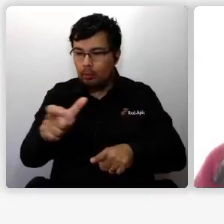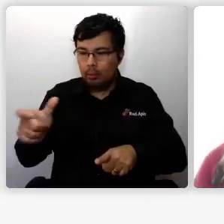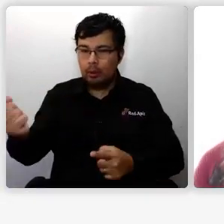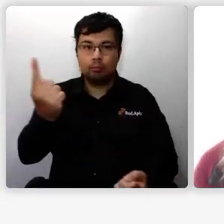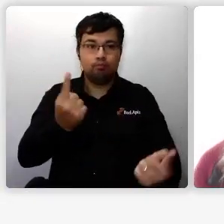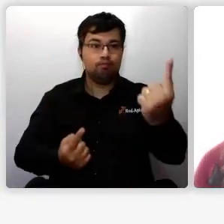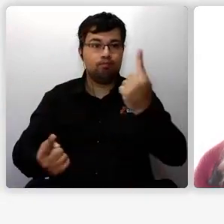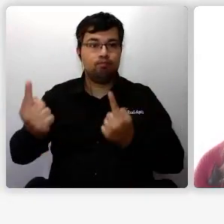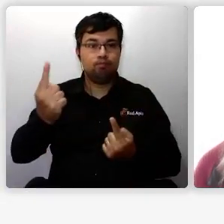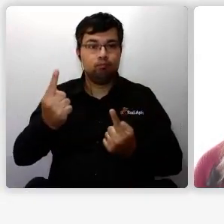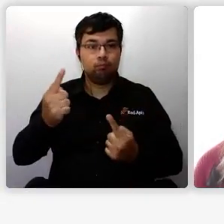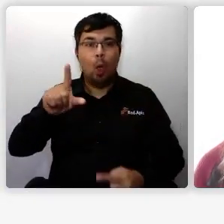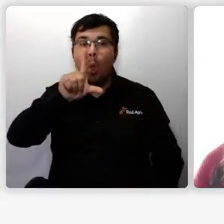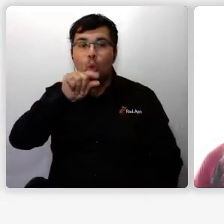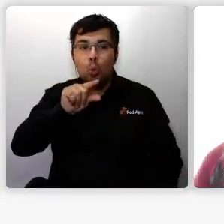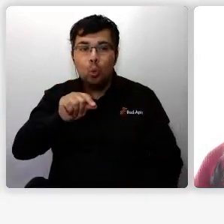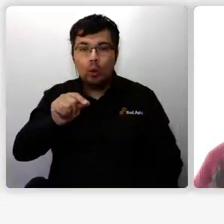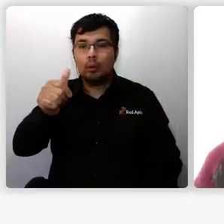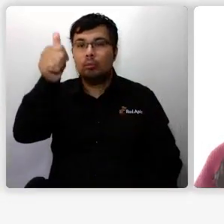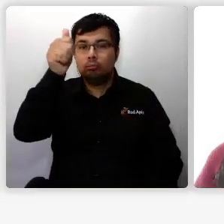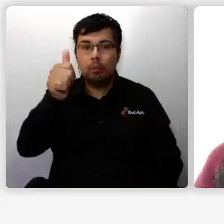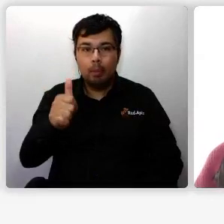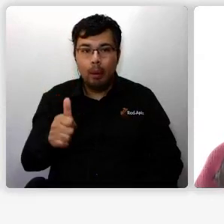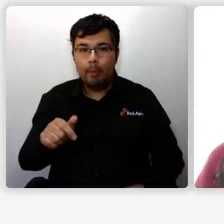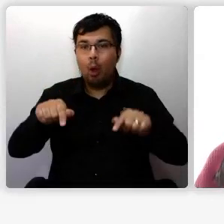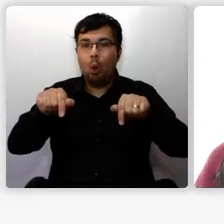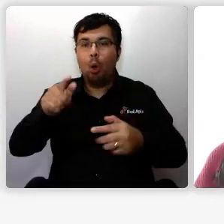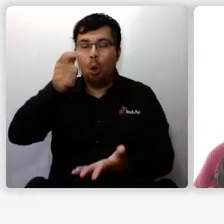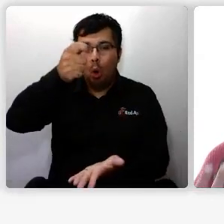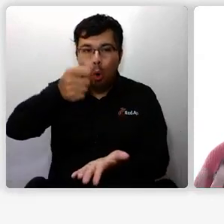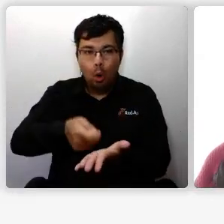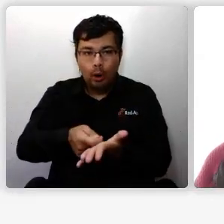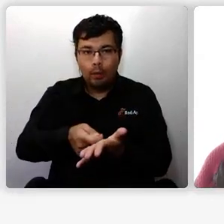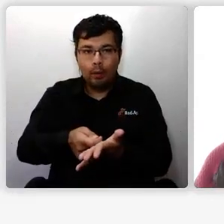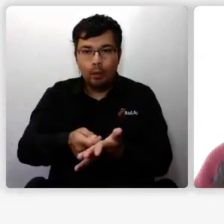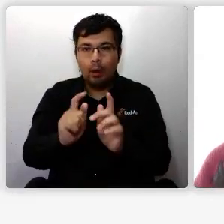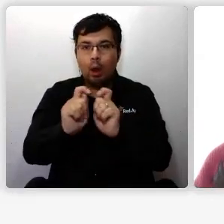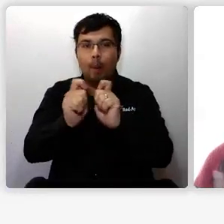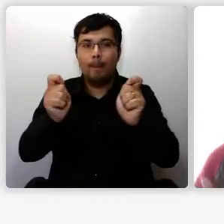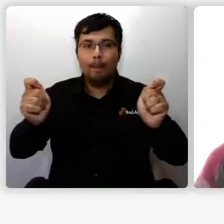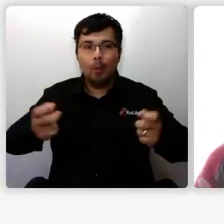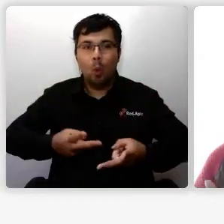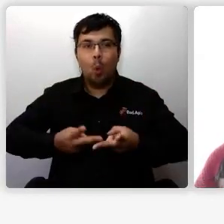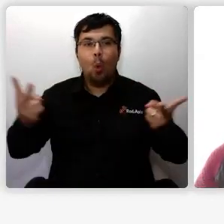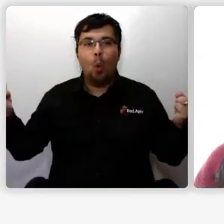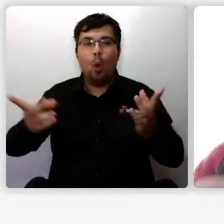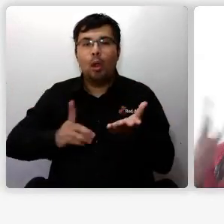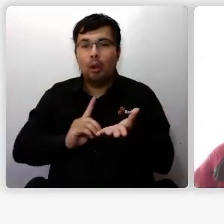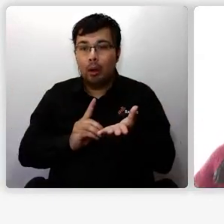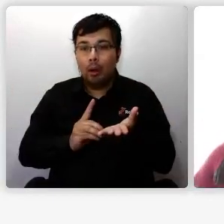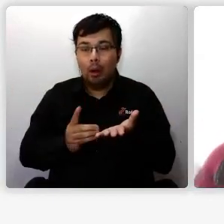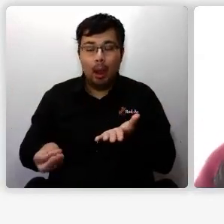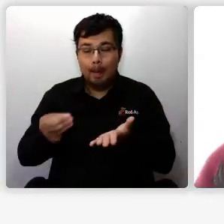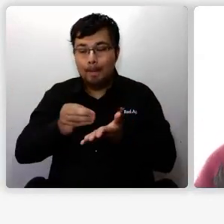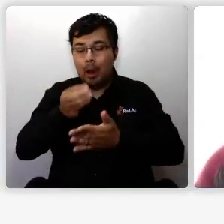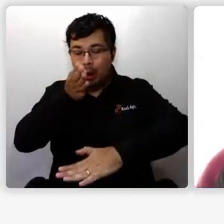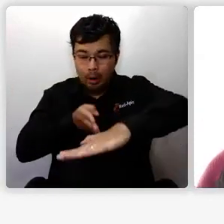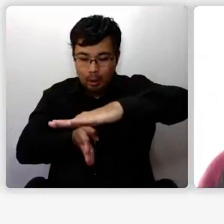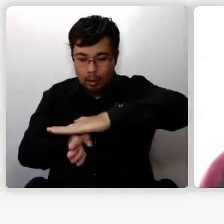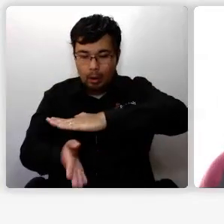o voy a pagar por publicidad. Hoy día la publicidad digital es bastante más asequible y bastante más barata que lo que eran las